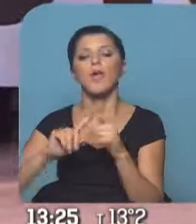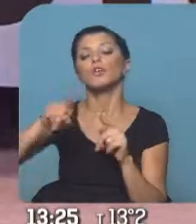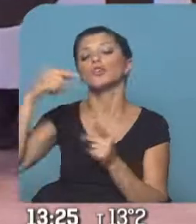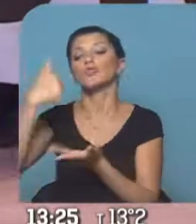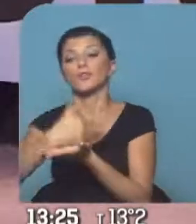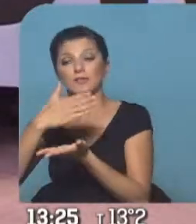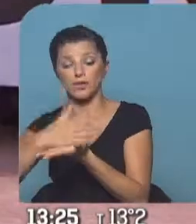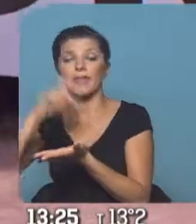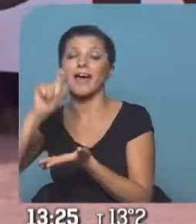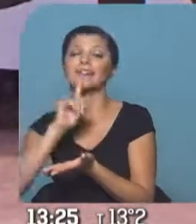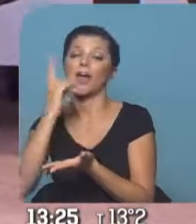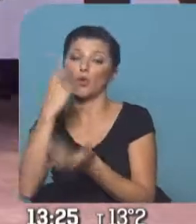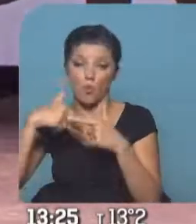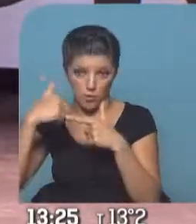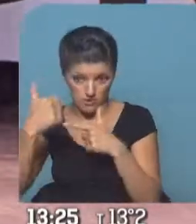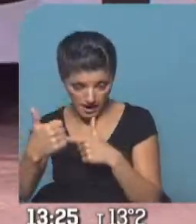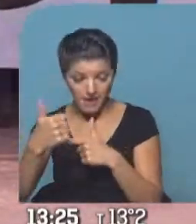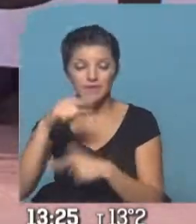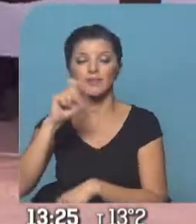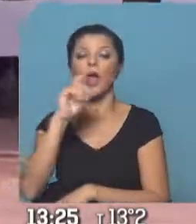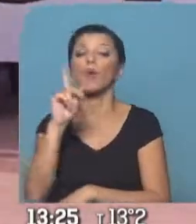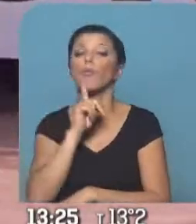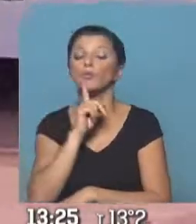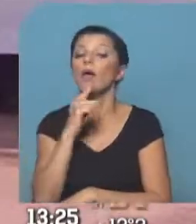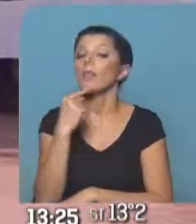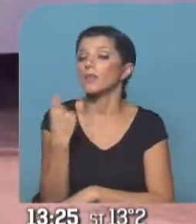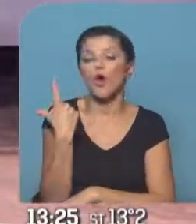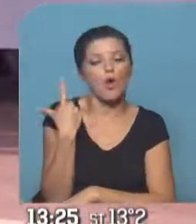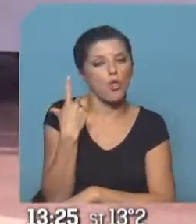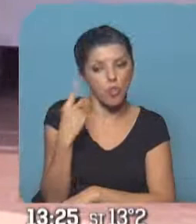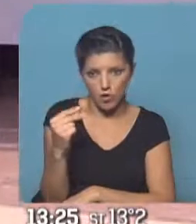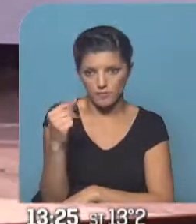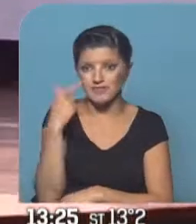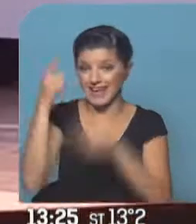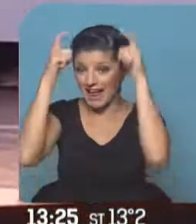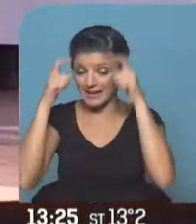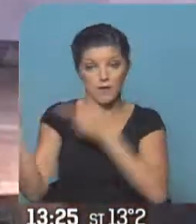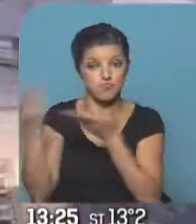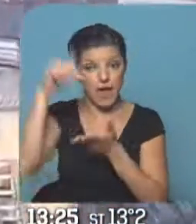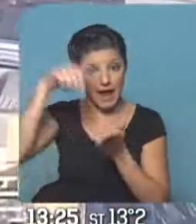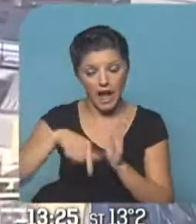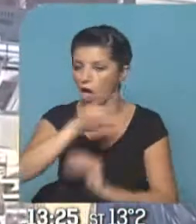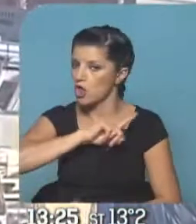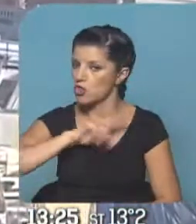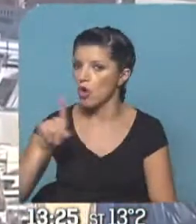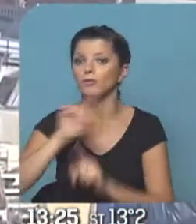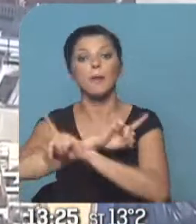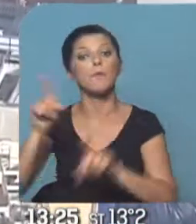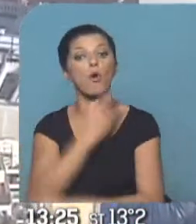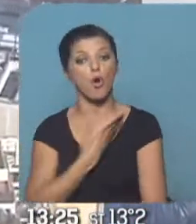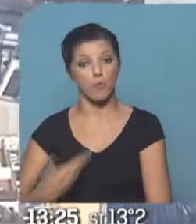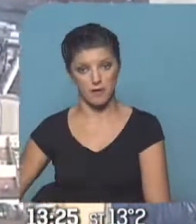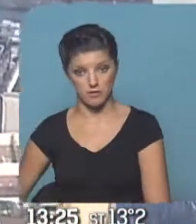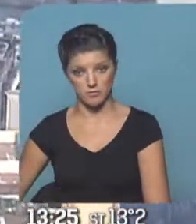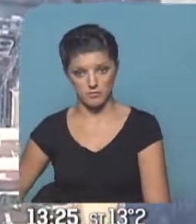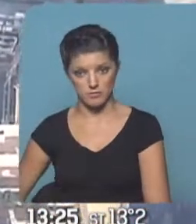cataluña sobre todo de lo que llama la cab el que no acepta la presencia del rey no acepta la presencia del gobierno y también en medio